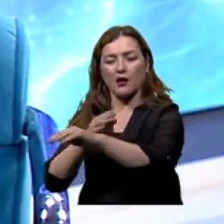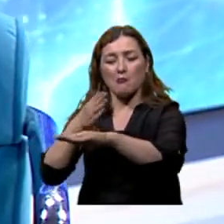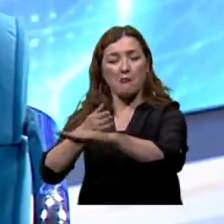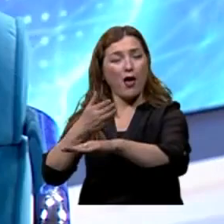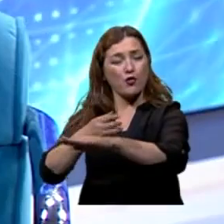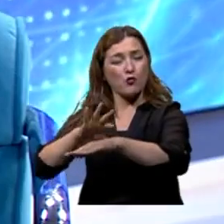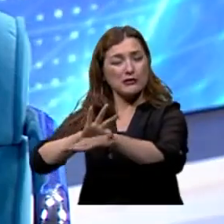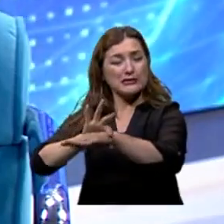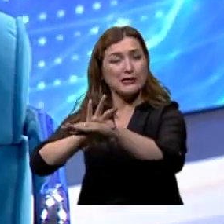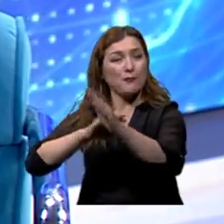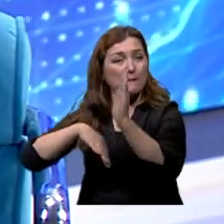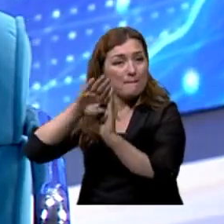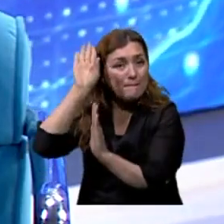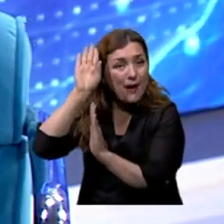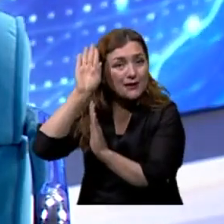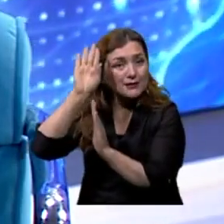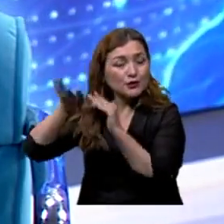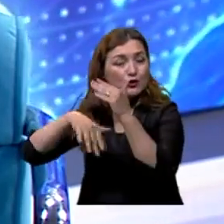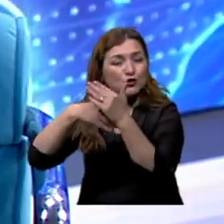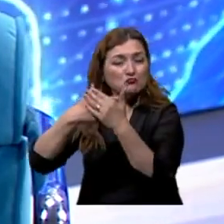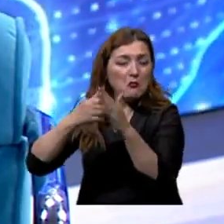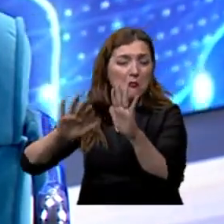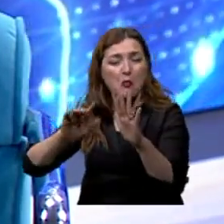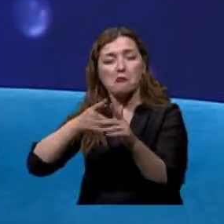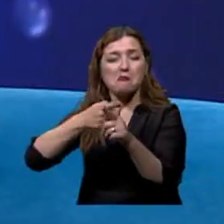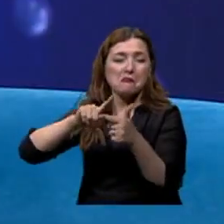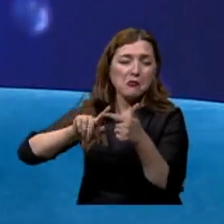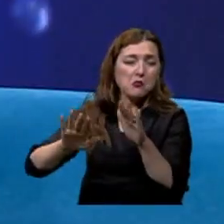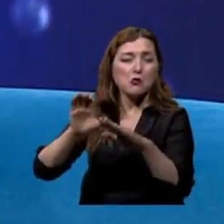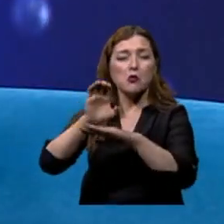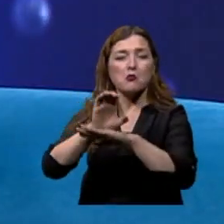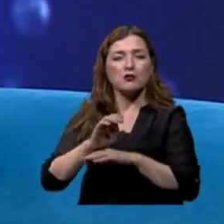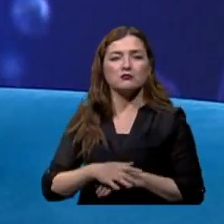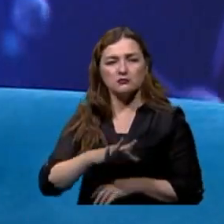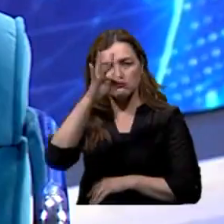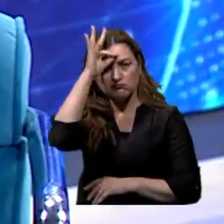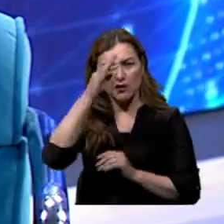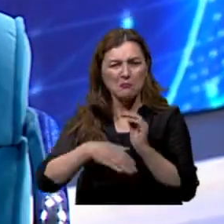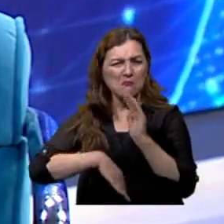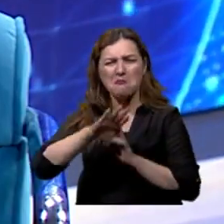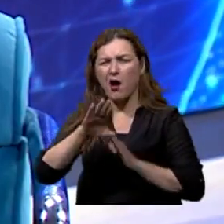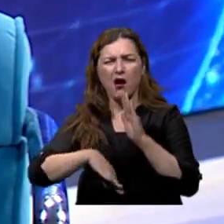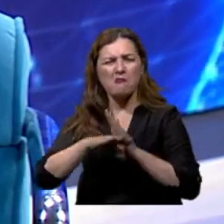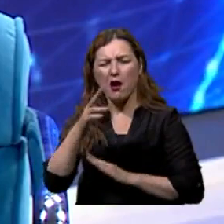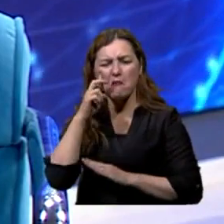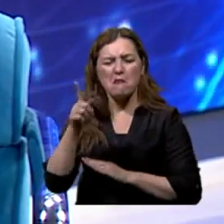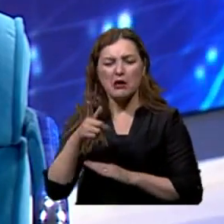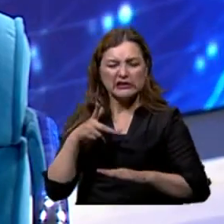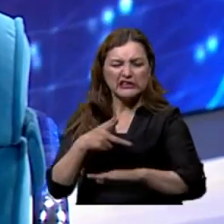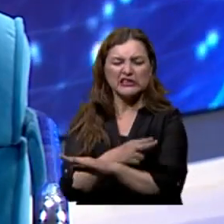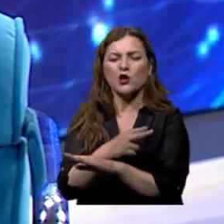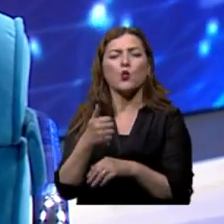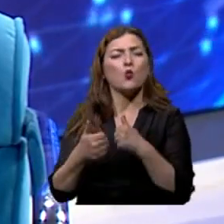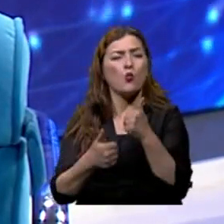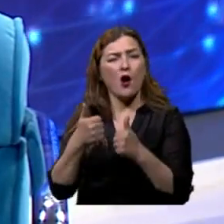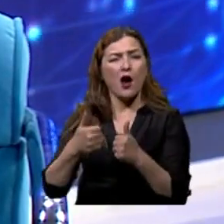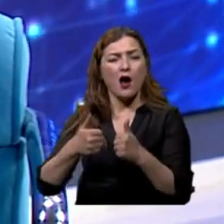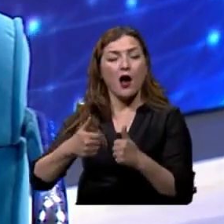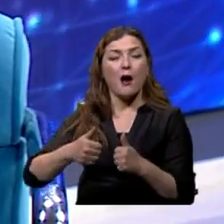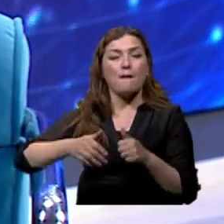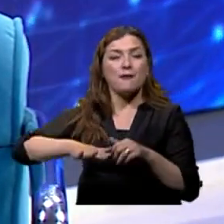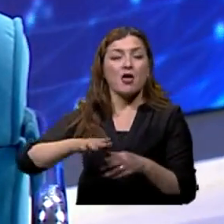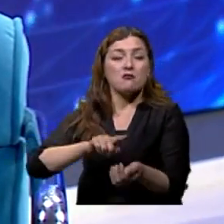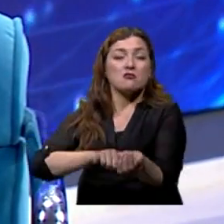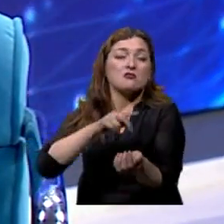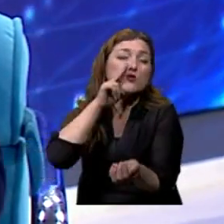mano son las más comunes a nivel promedio? ¿Cuáles son en el hospital las que usualmente más las practican? ¿Es las del pie diabético?